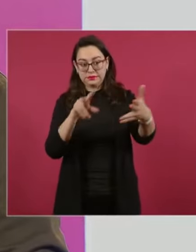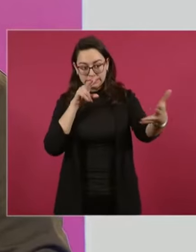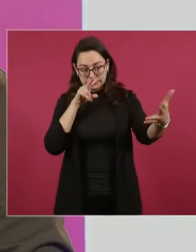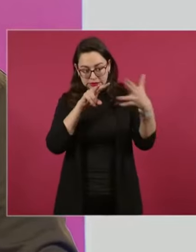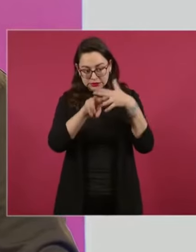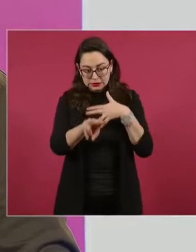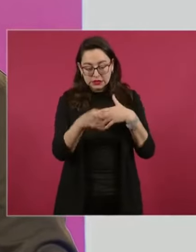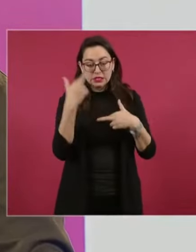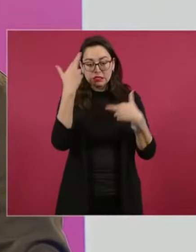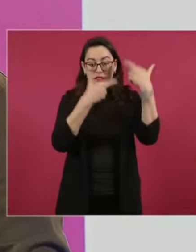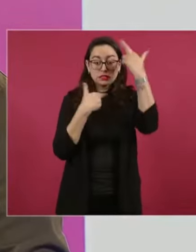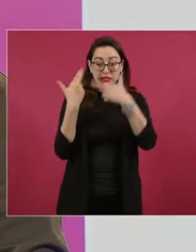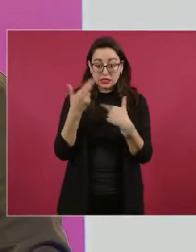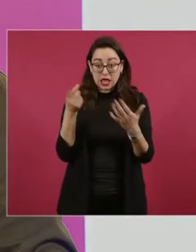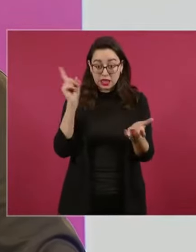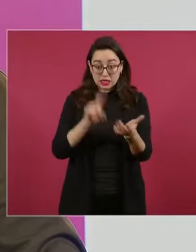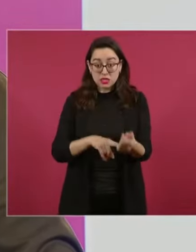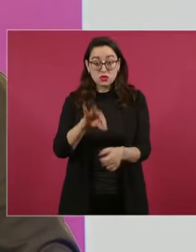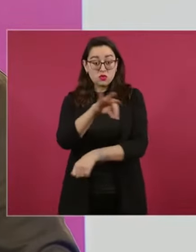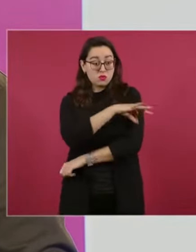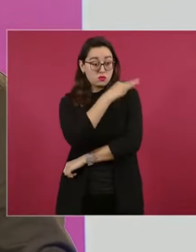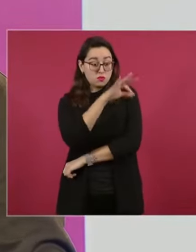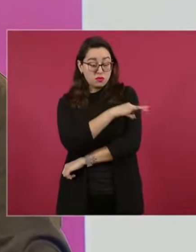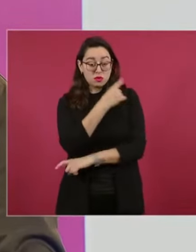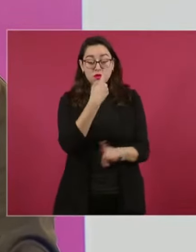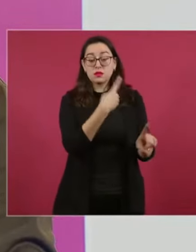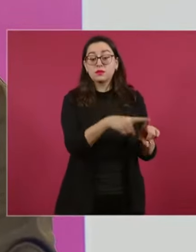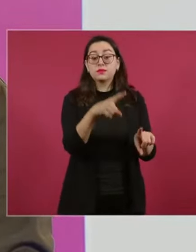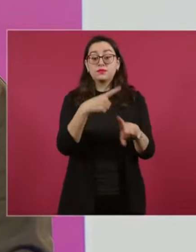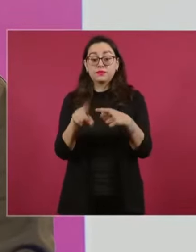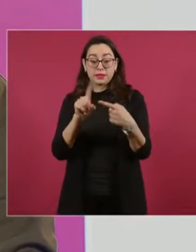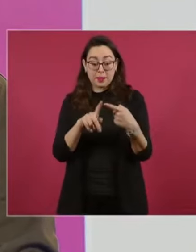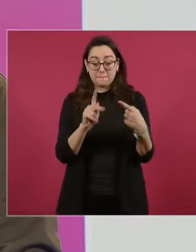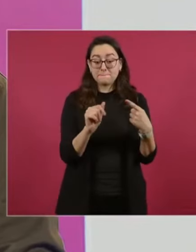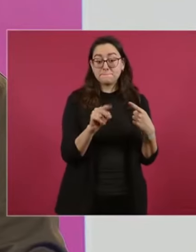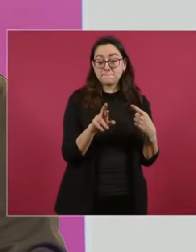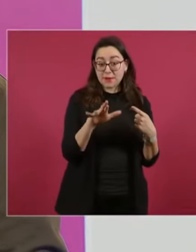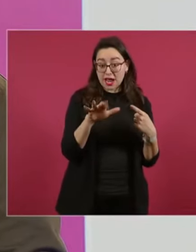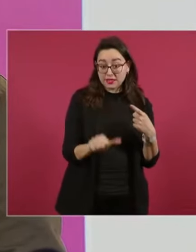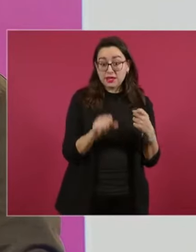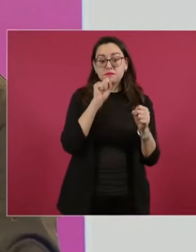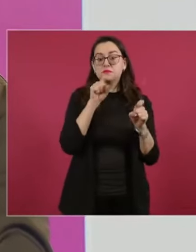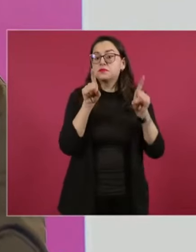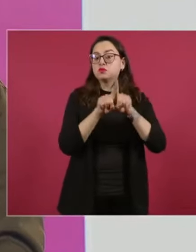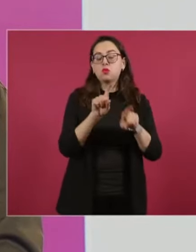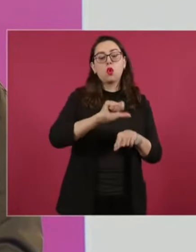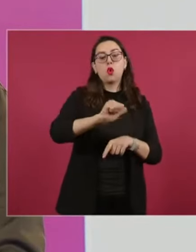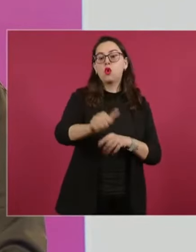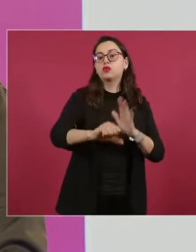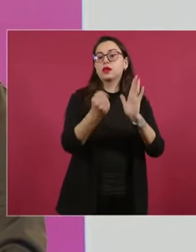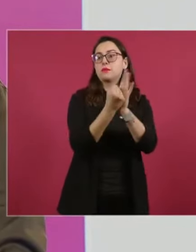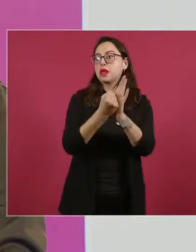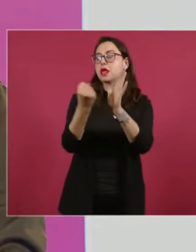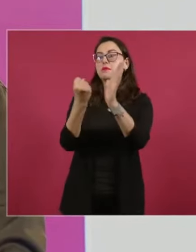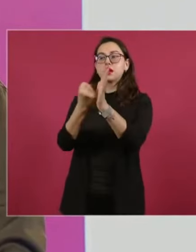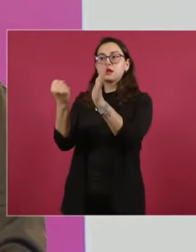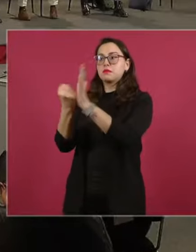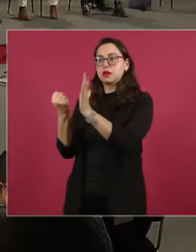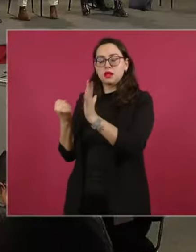vacunas biológicas y biotecnológicas, tales como la vacuna Patria, así como las otras vacunas recientemente